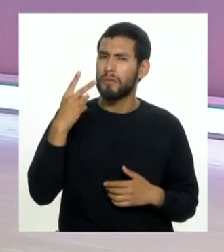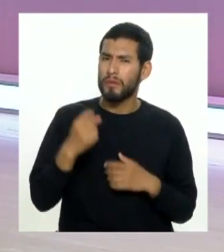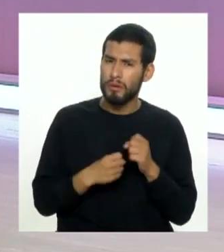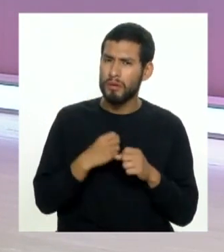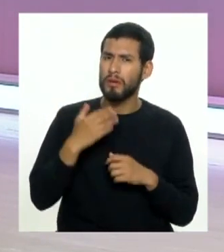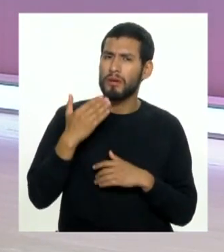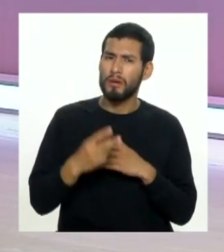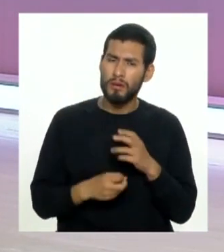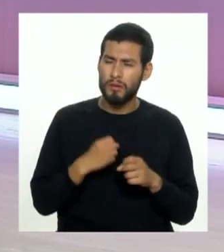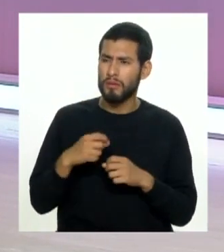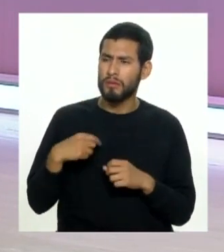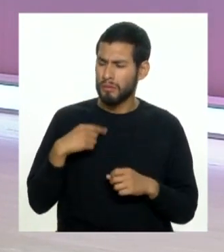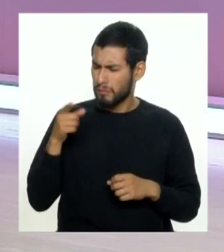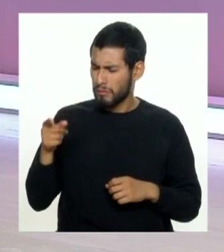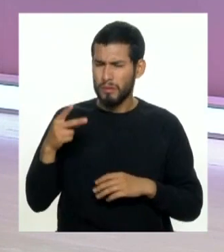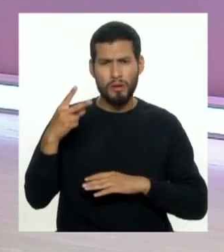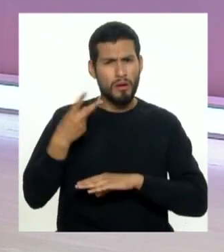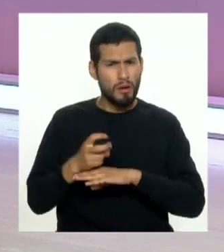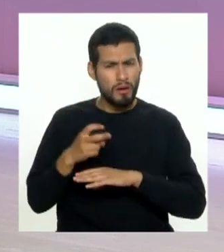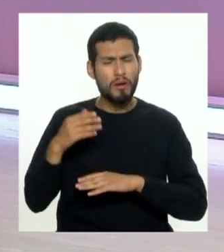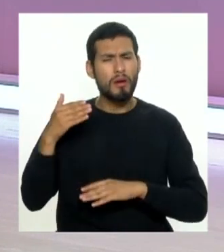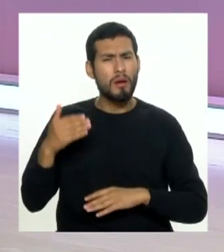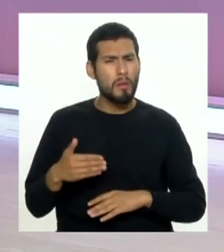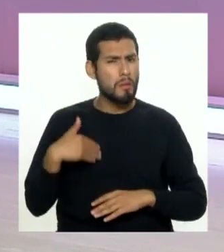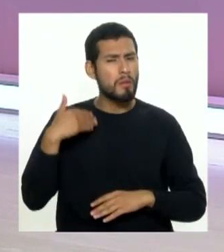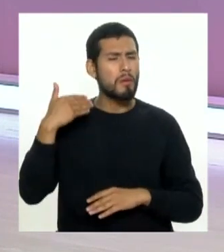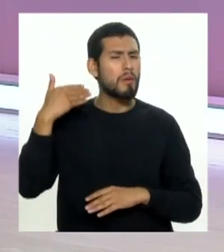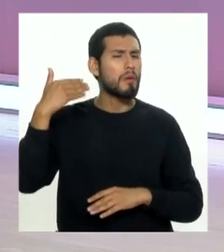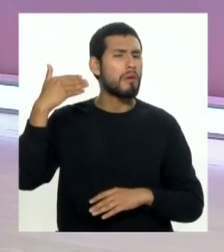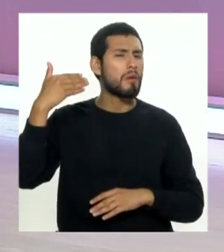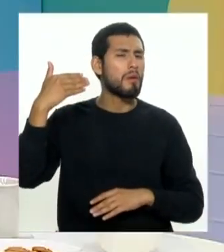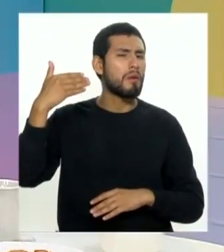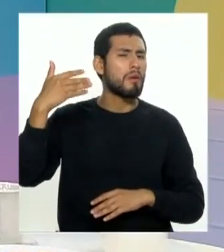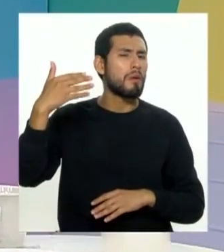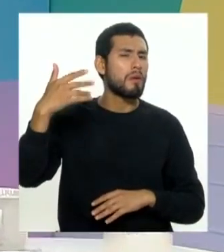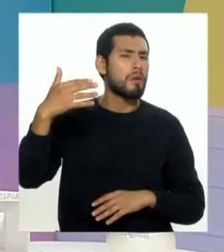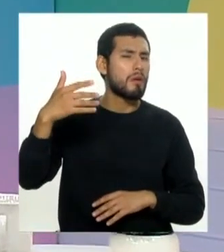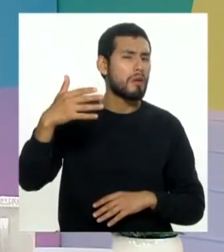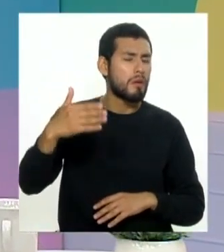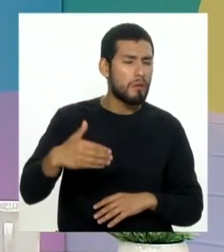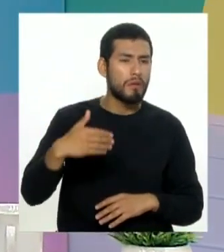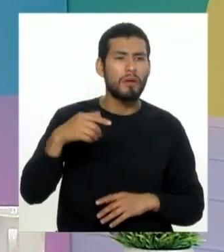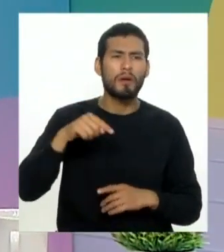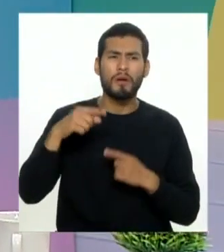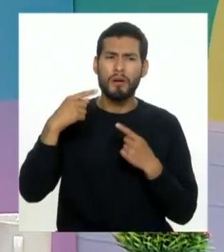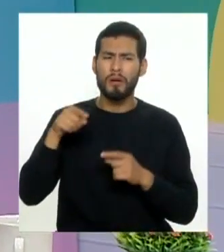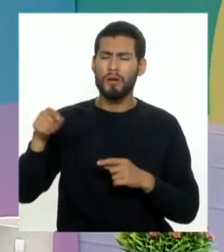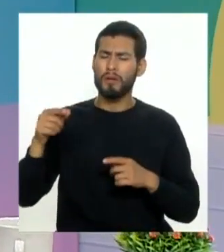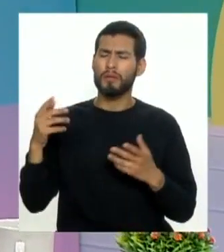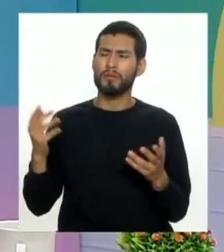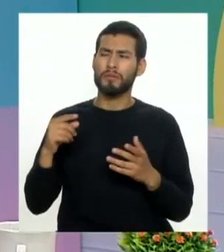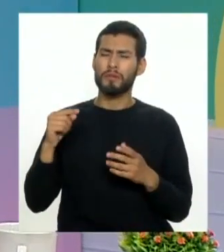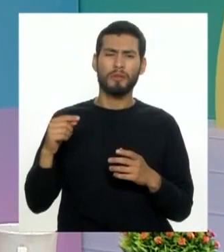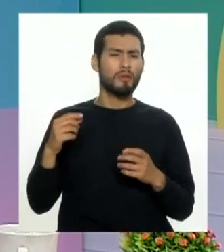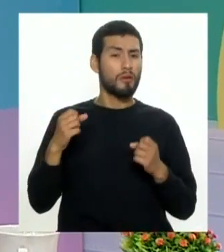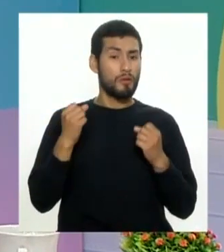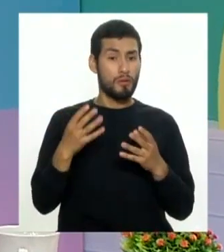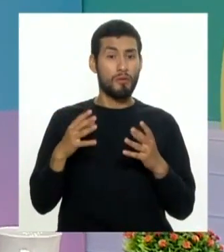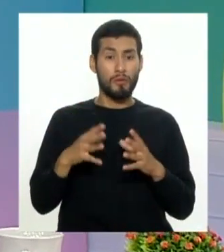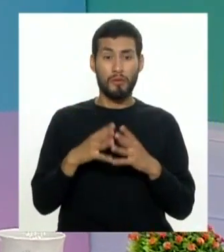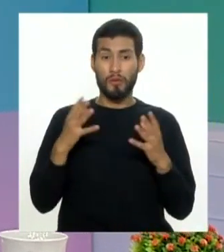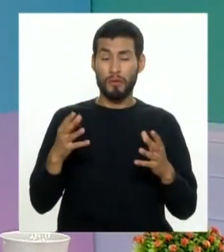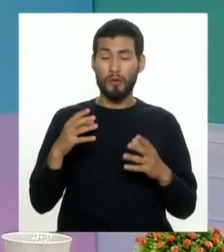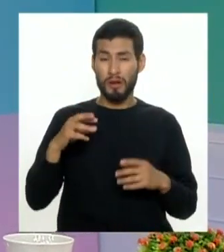viene presentando las convulsiones, pero solamente se presentan las convulsiones, por ejemplo, cuando él tiene demasiado